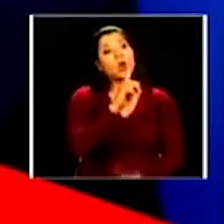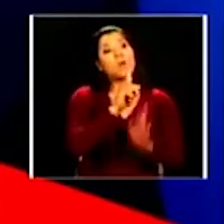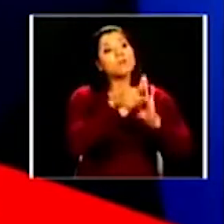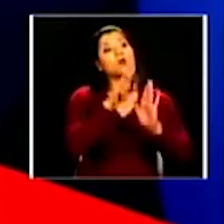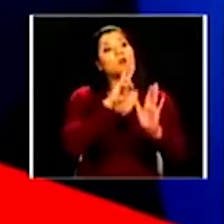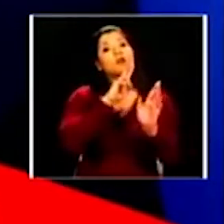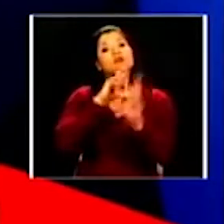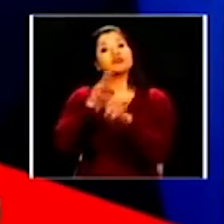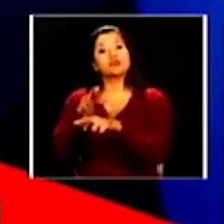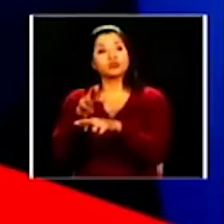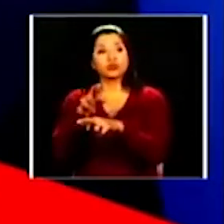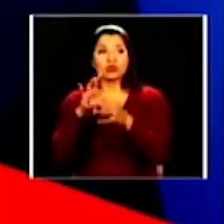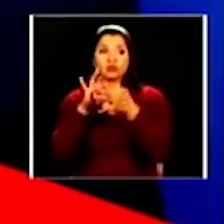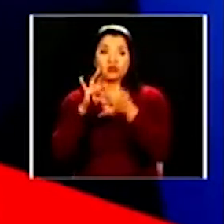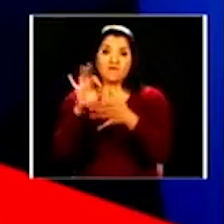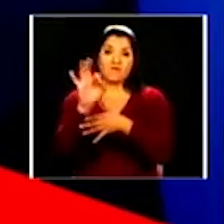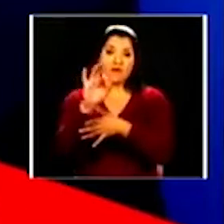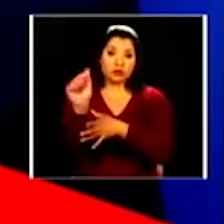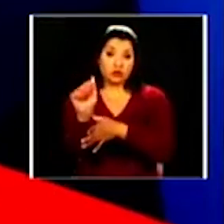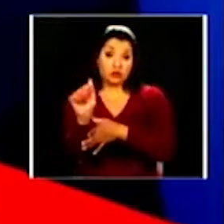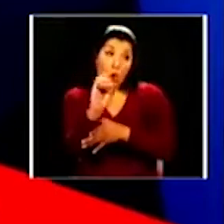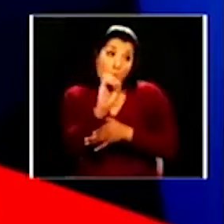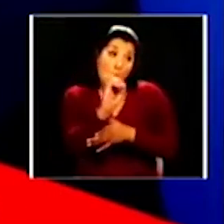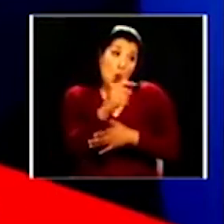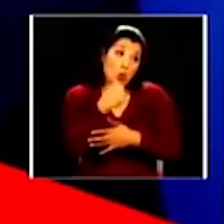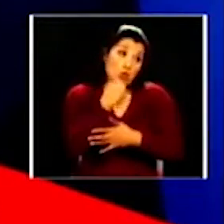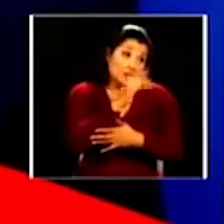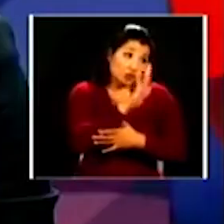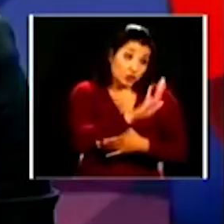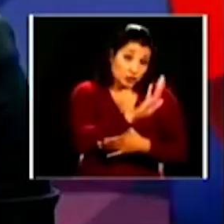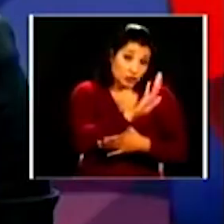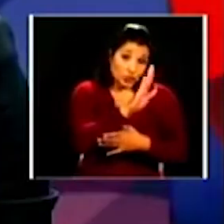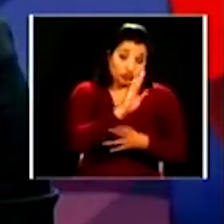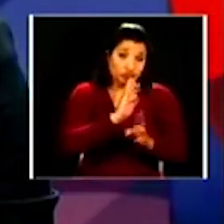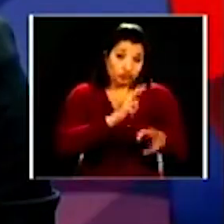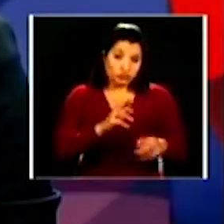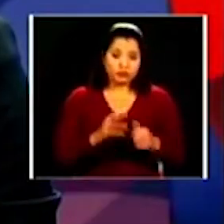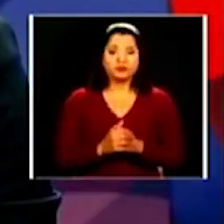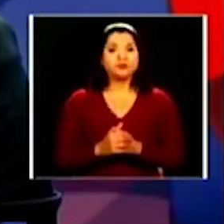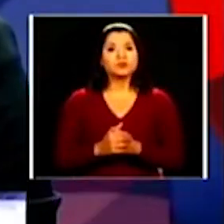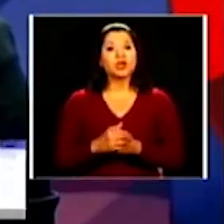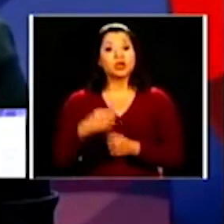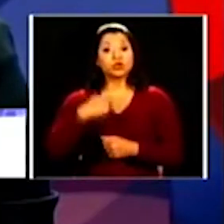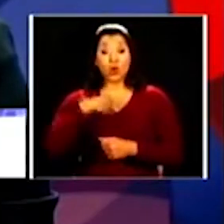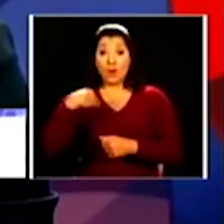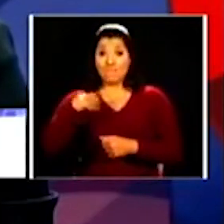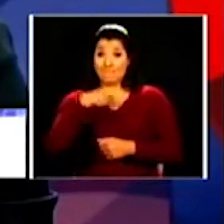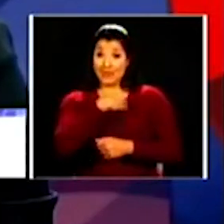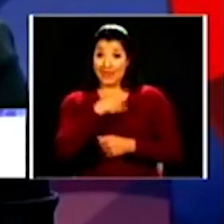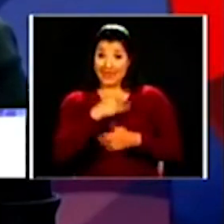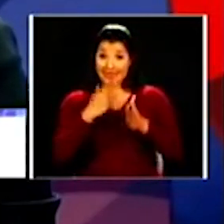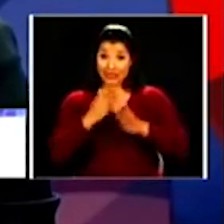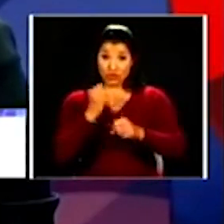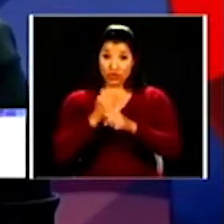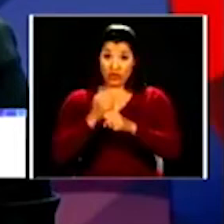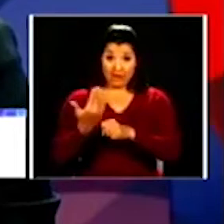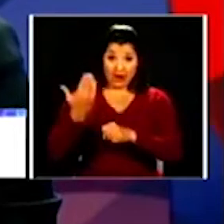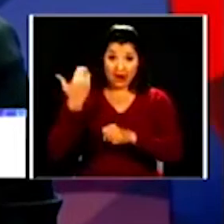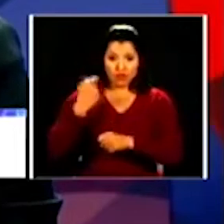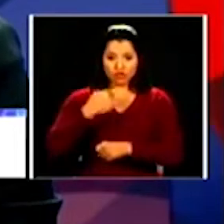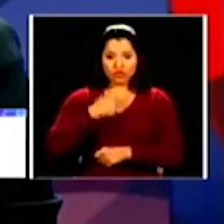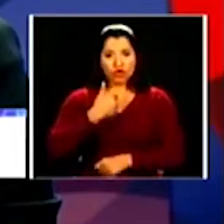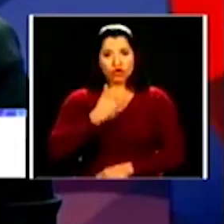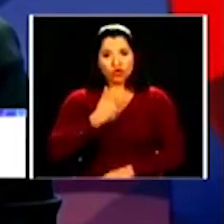don Fabricio o desarrollar sus propias líneas de acción. Como ministro de Trabajo me tocó el honor de hacer el recorte